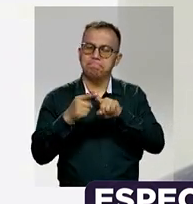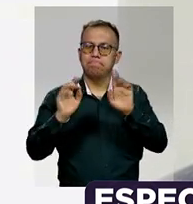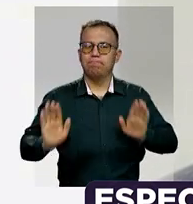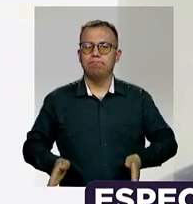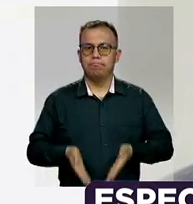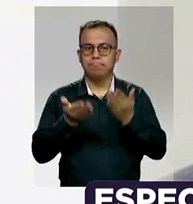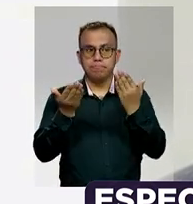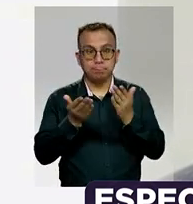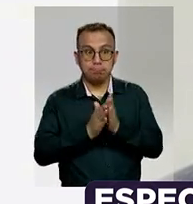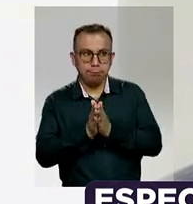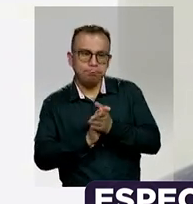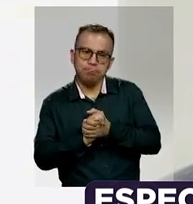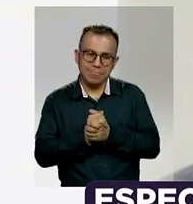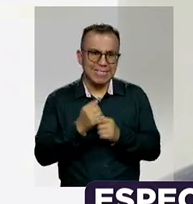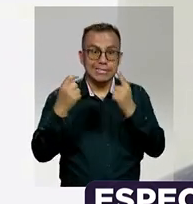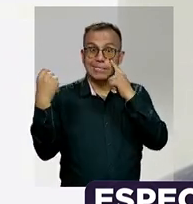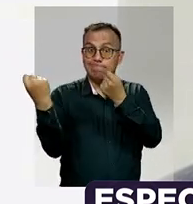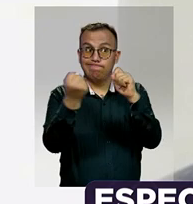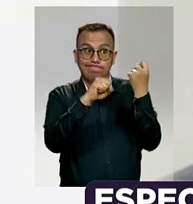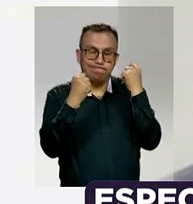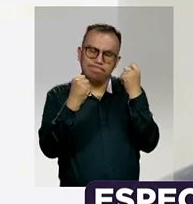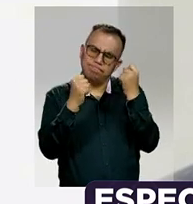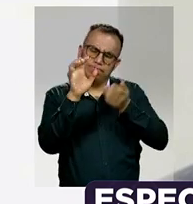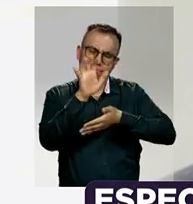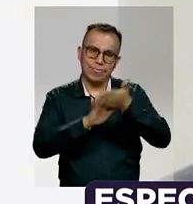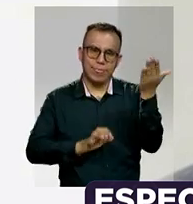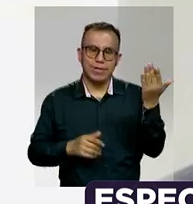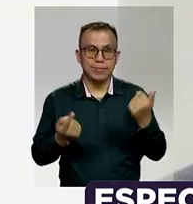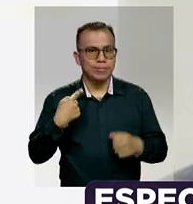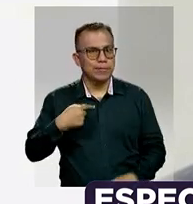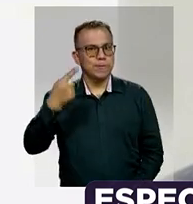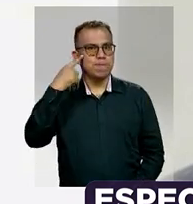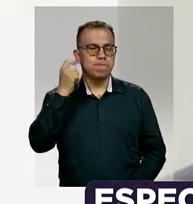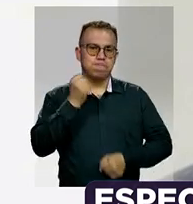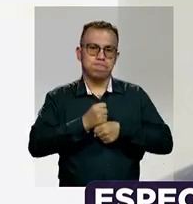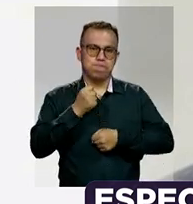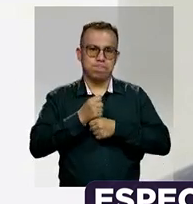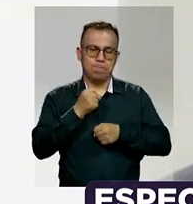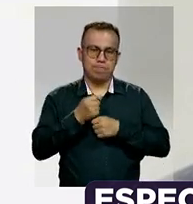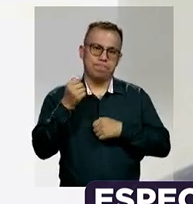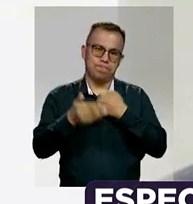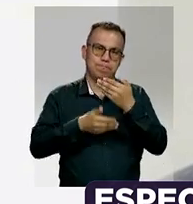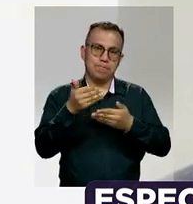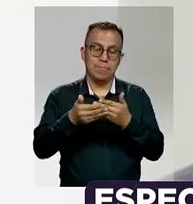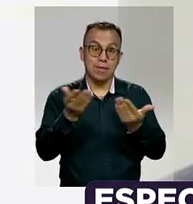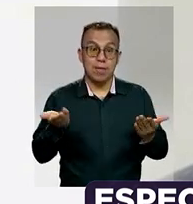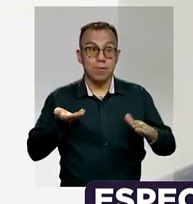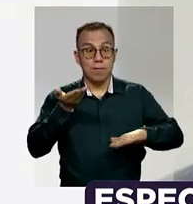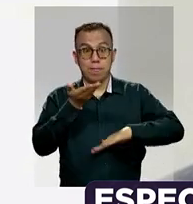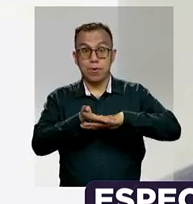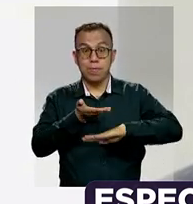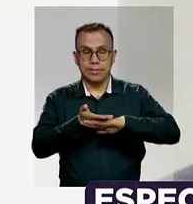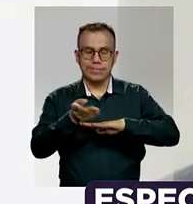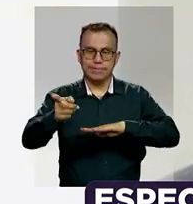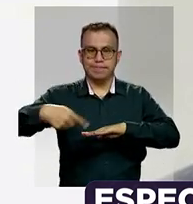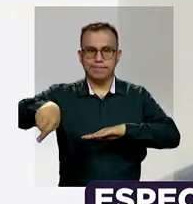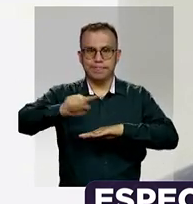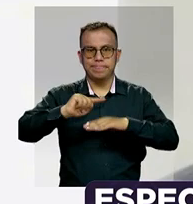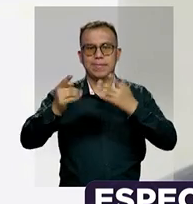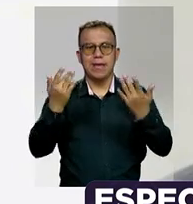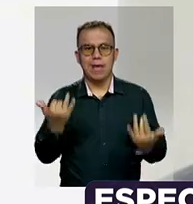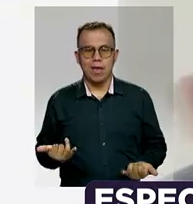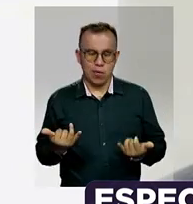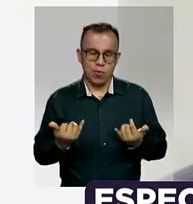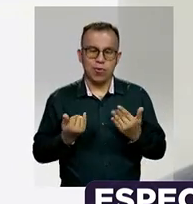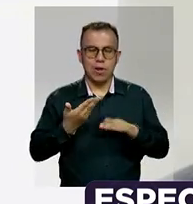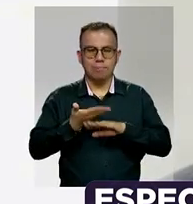mejor esperanza y menos angustias en su vida. Eso también se está trabajando y en su momento, cuando esas propuestas estén, se le plantearán al